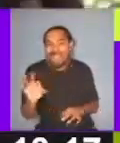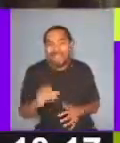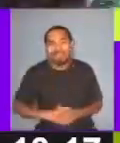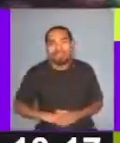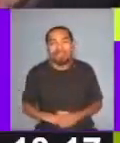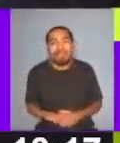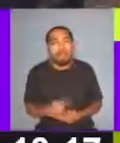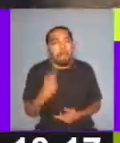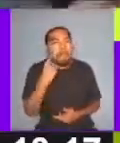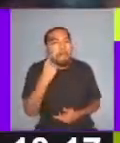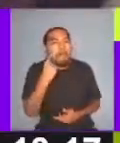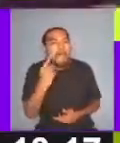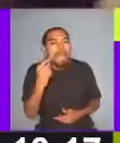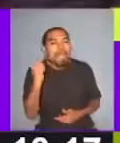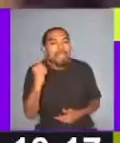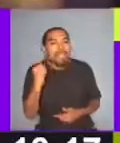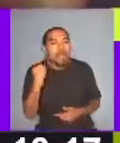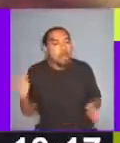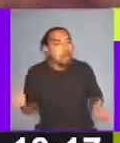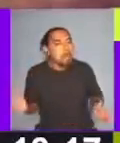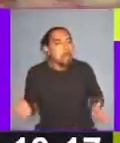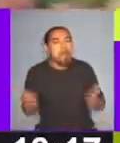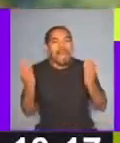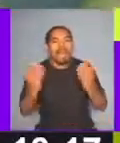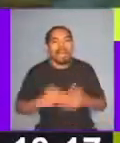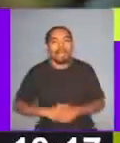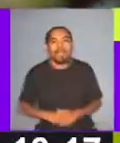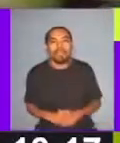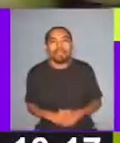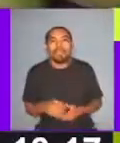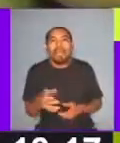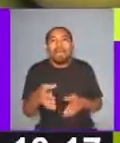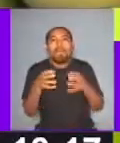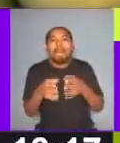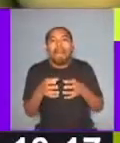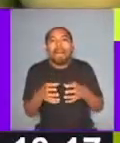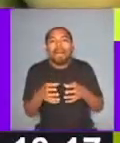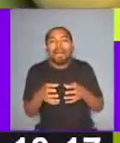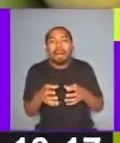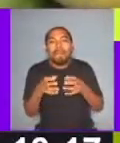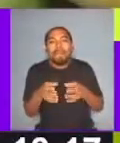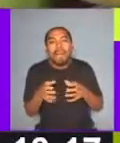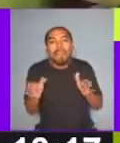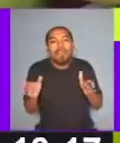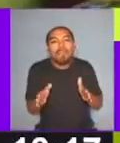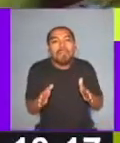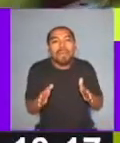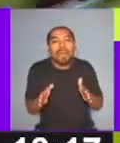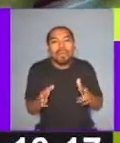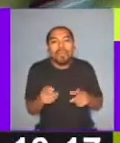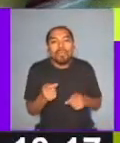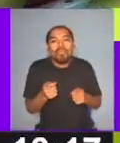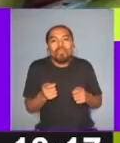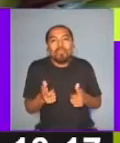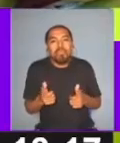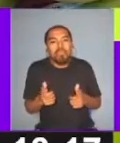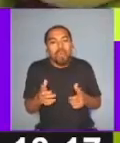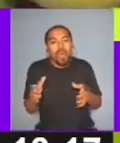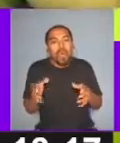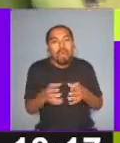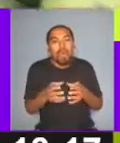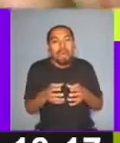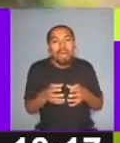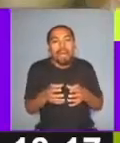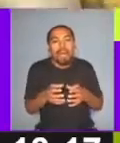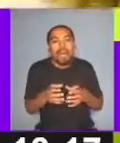está todo y la verdura y la papa bajo un poco sí por ejemplo cuánto está la oferta 2